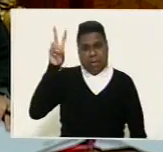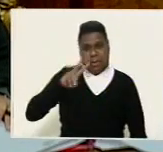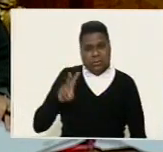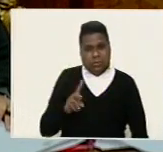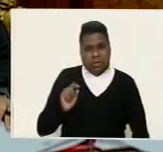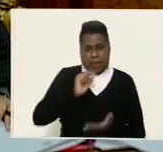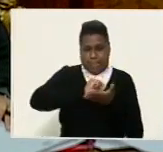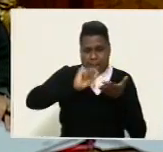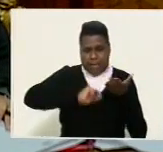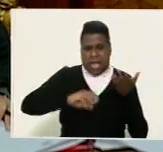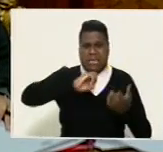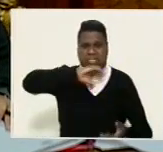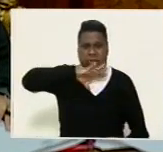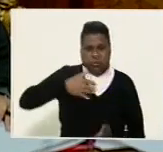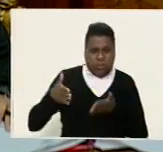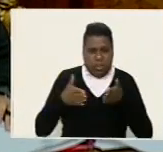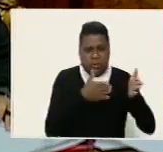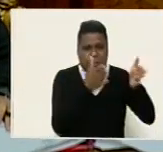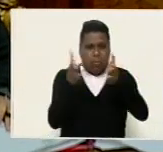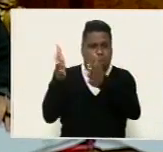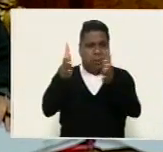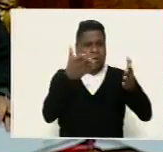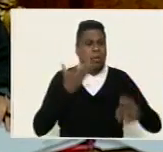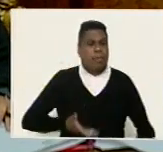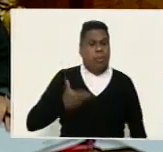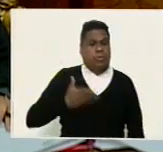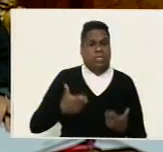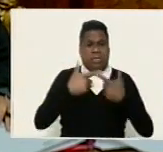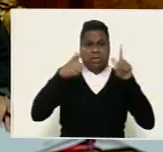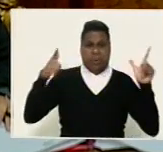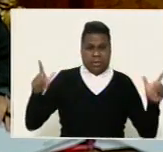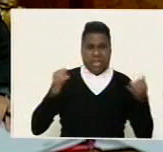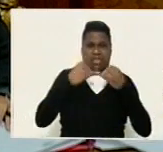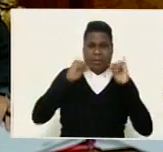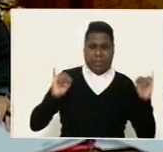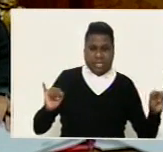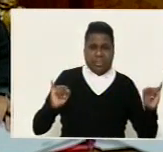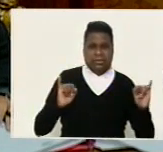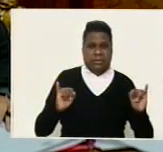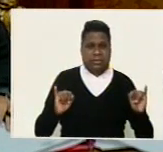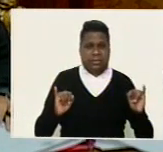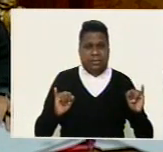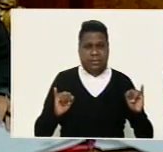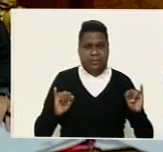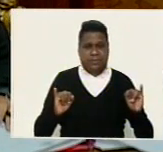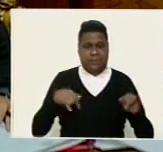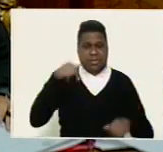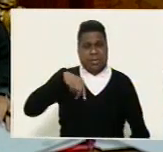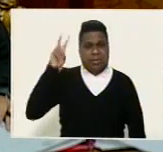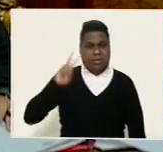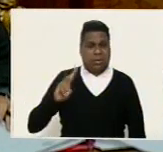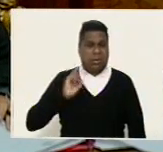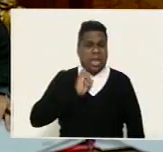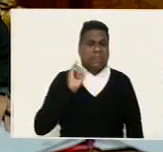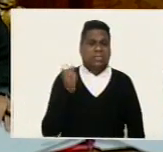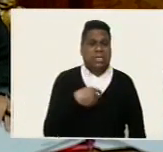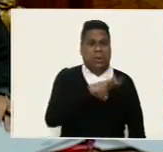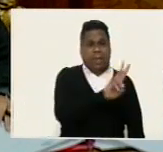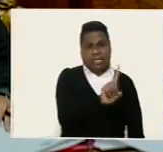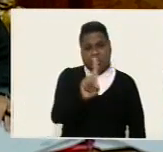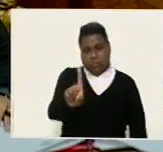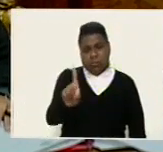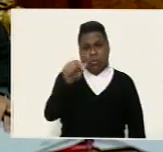hito importante en los caminos de libertad, independencia y soberanía, es lanzado en pleno siglo XXI por